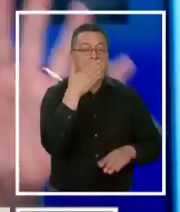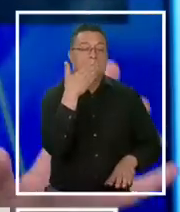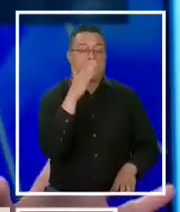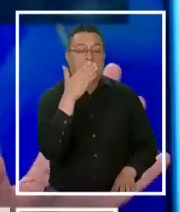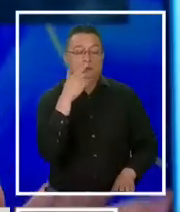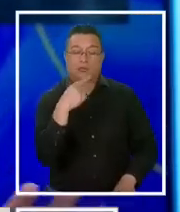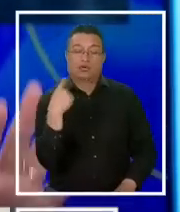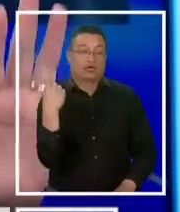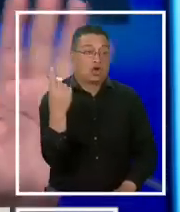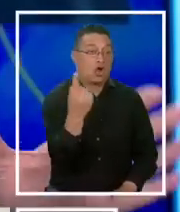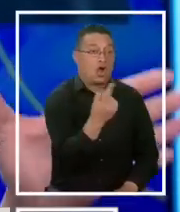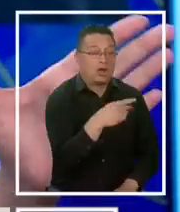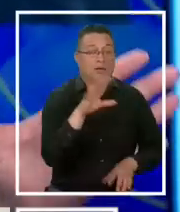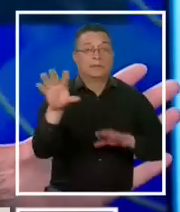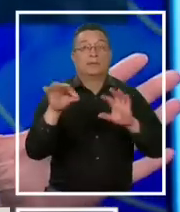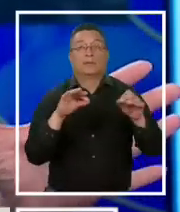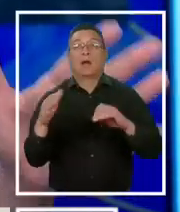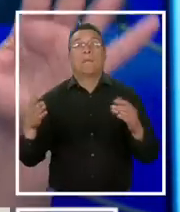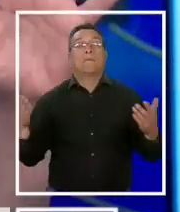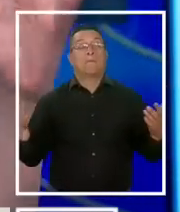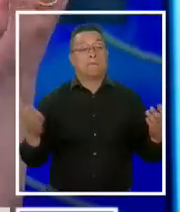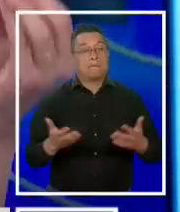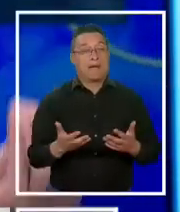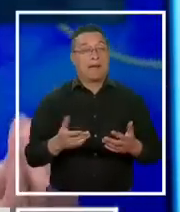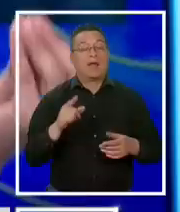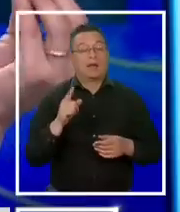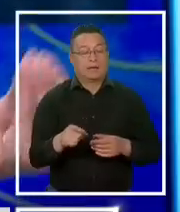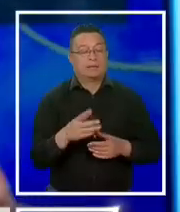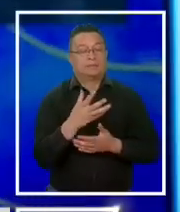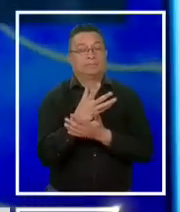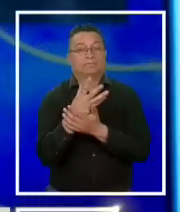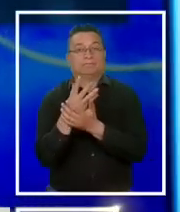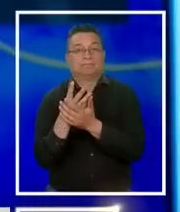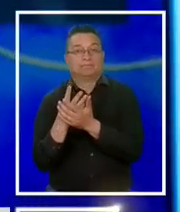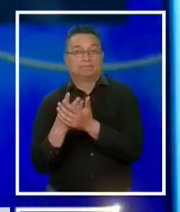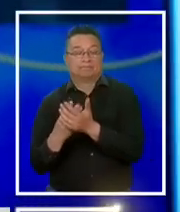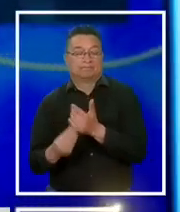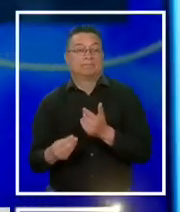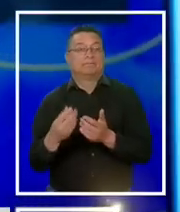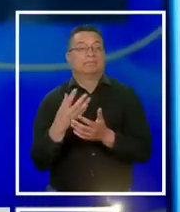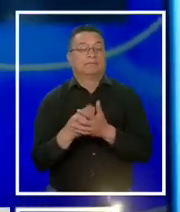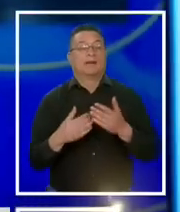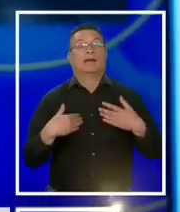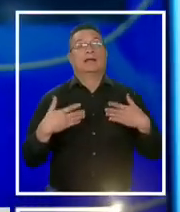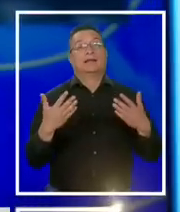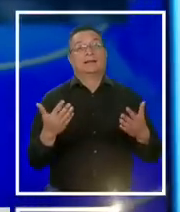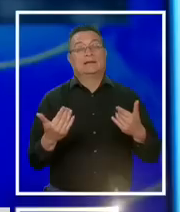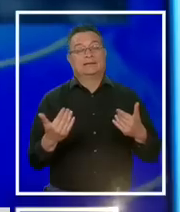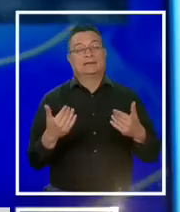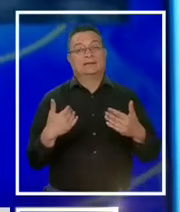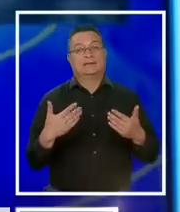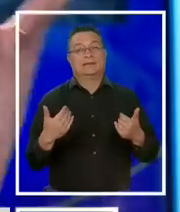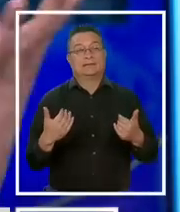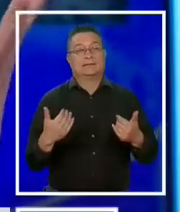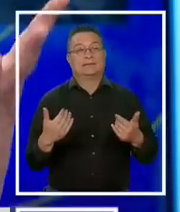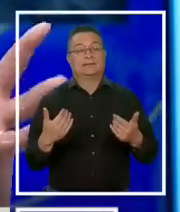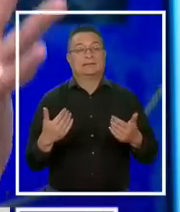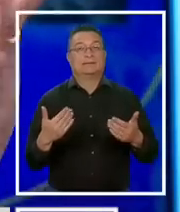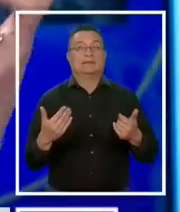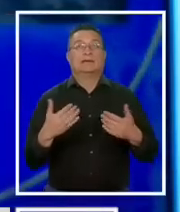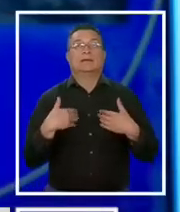de todo tipo para quitar dar este este esta necesidad este